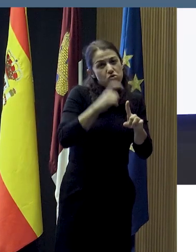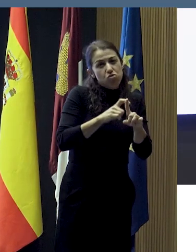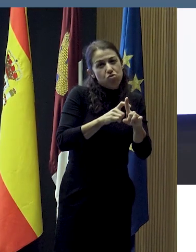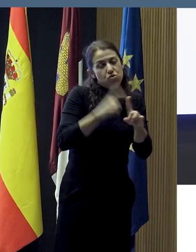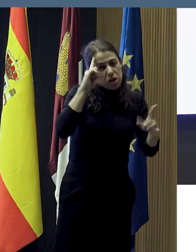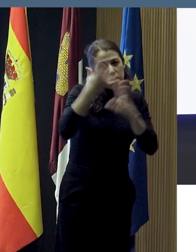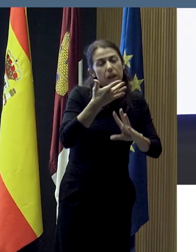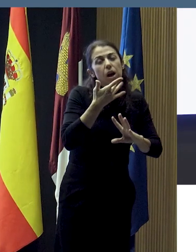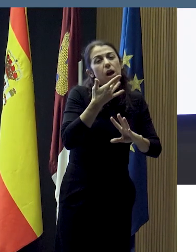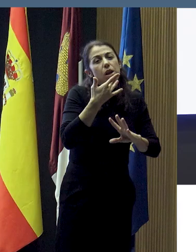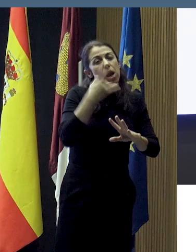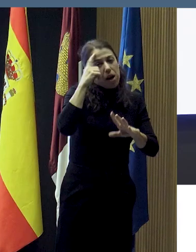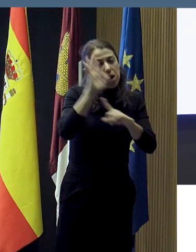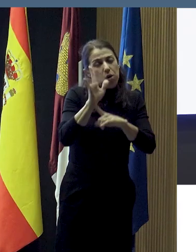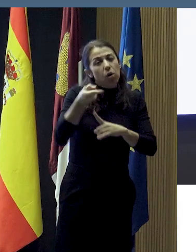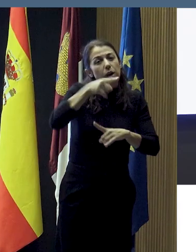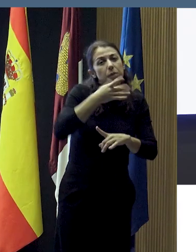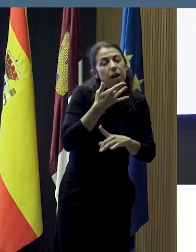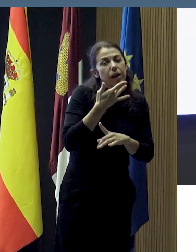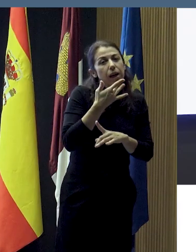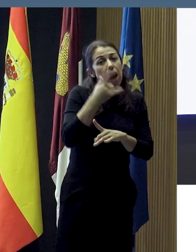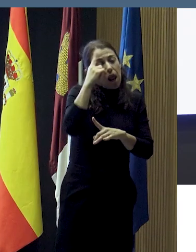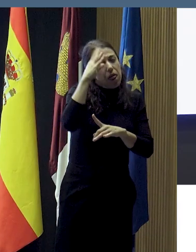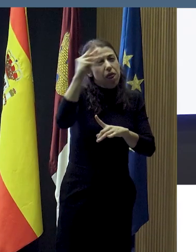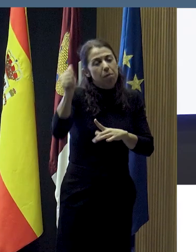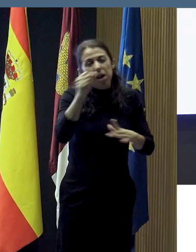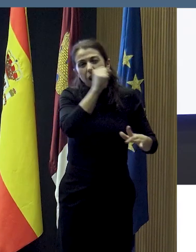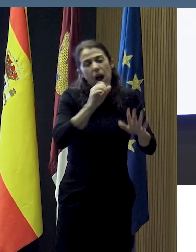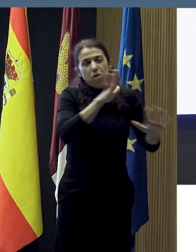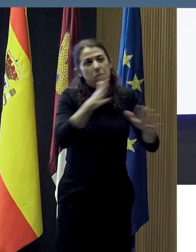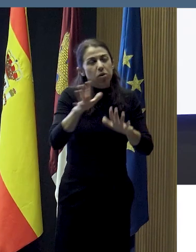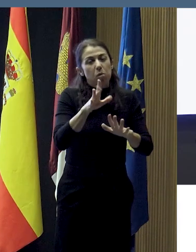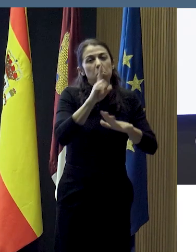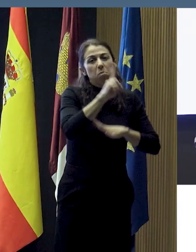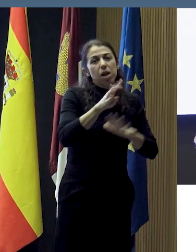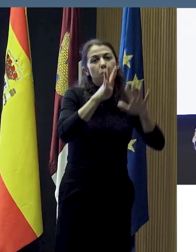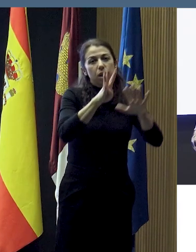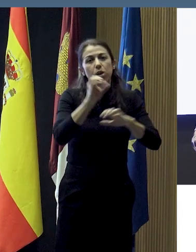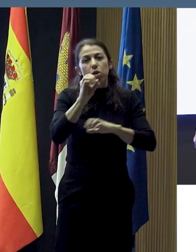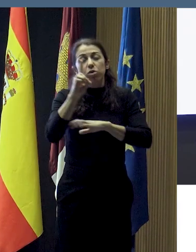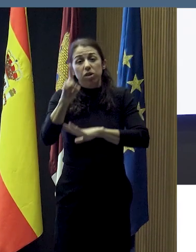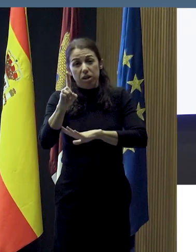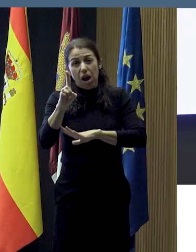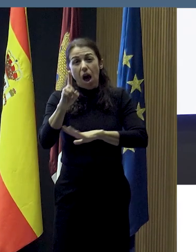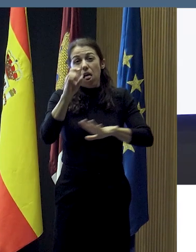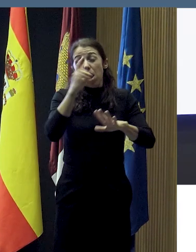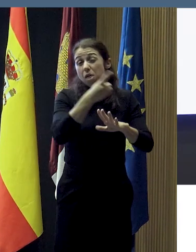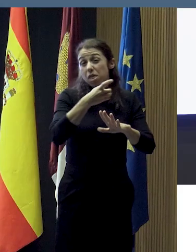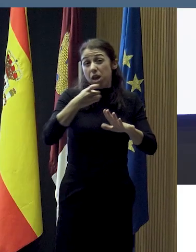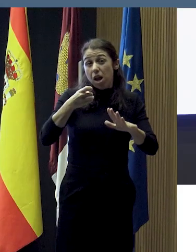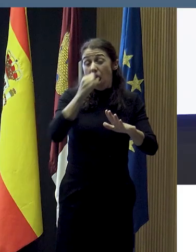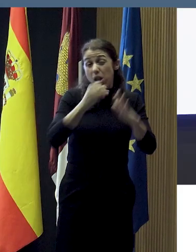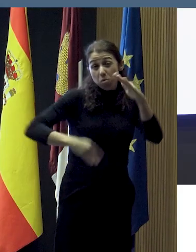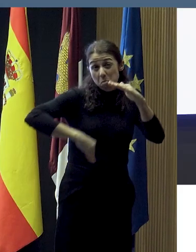un neurólogo alemán que describió la enfermedad de Alzheimer allá por el año 1906, hace más de 125